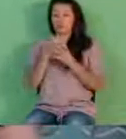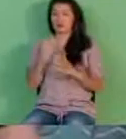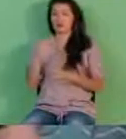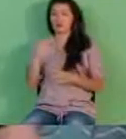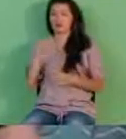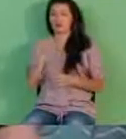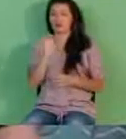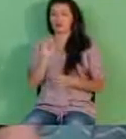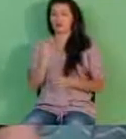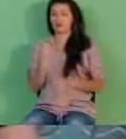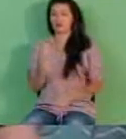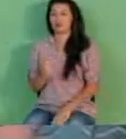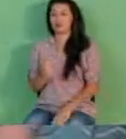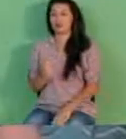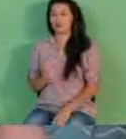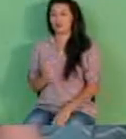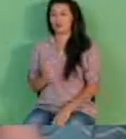cuidado increíble